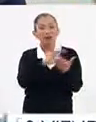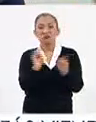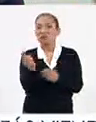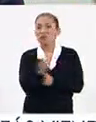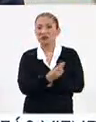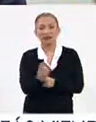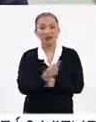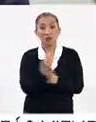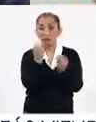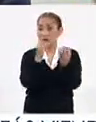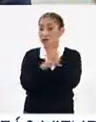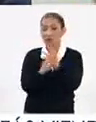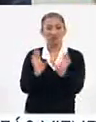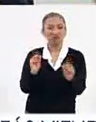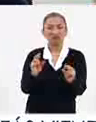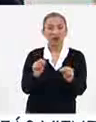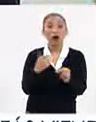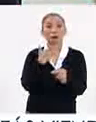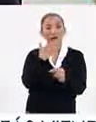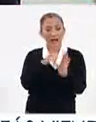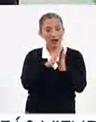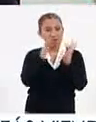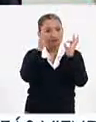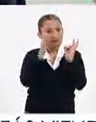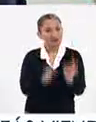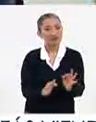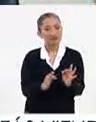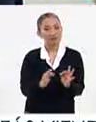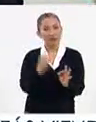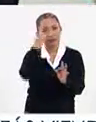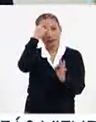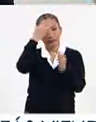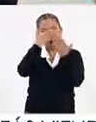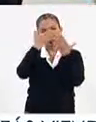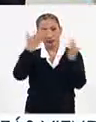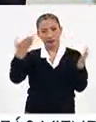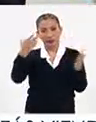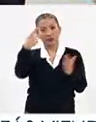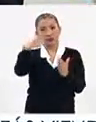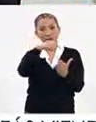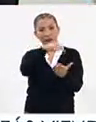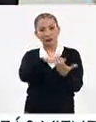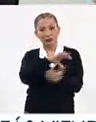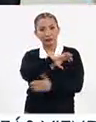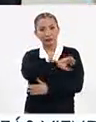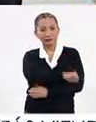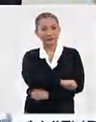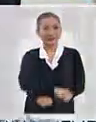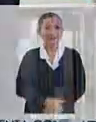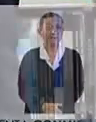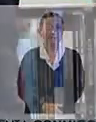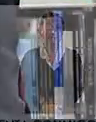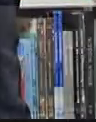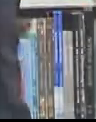se necesitan muchas cosas. Un buen libro a la mano, nuestra mente abierta y el espacio que prefieran.